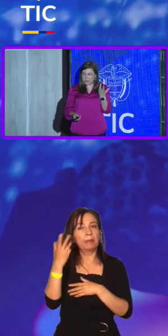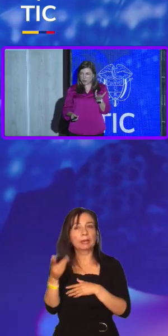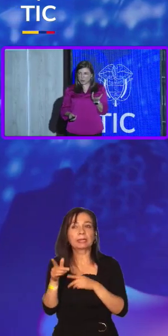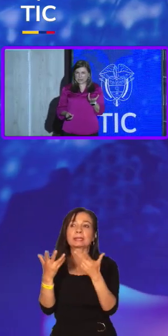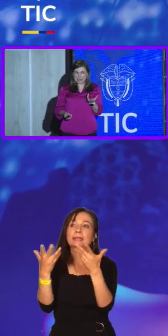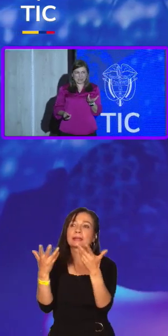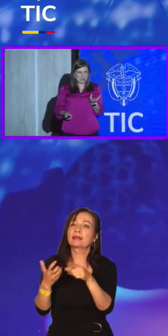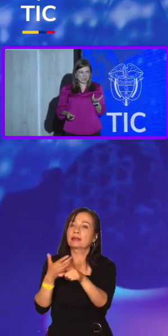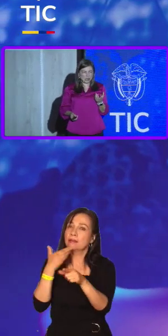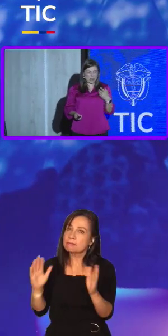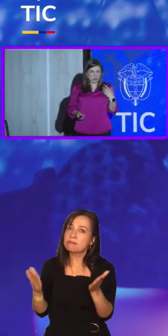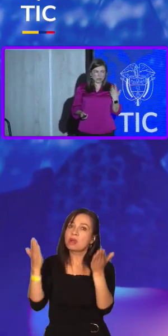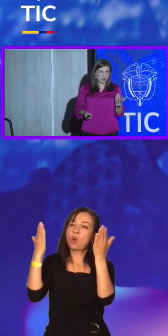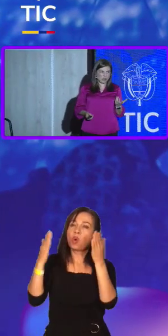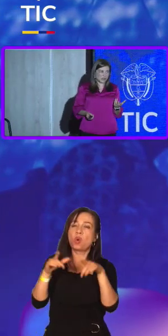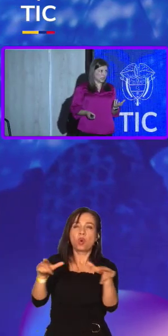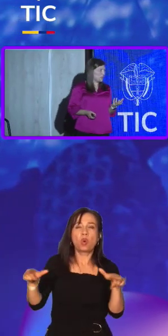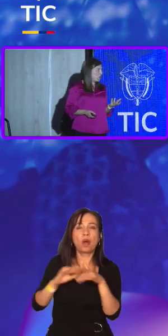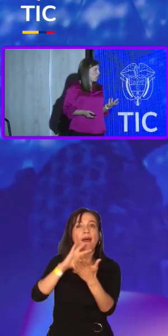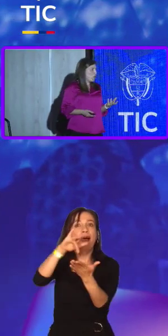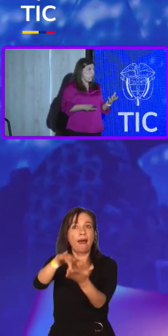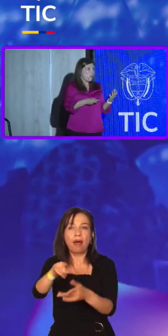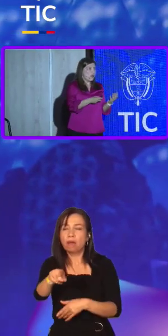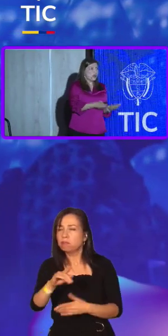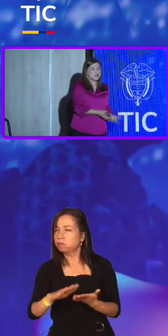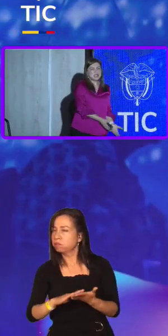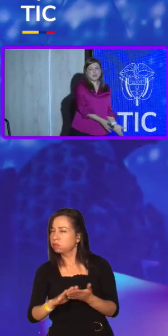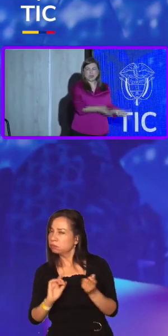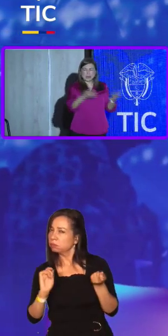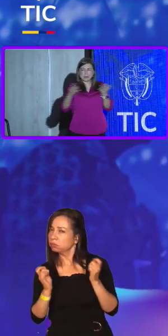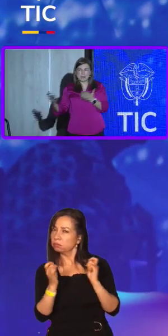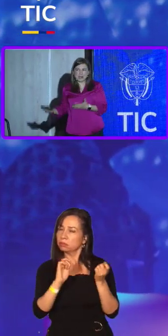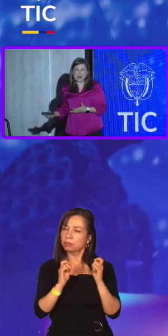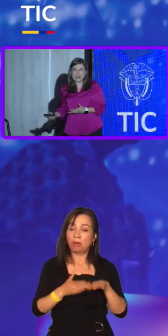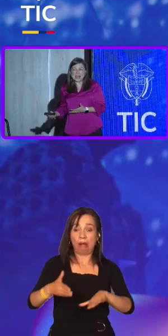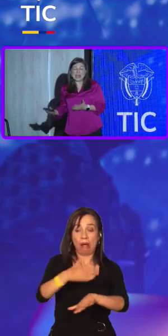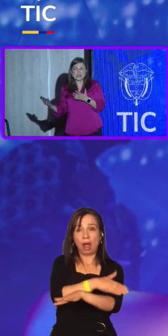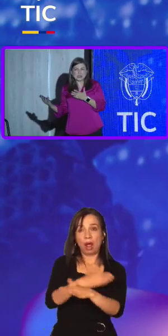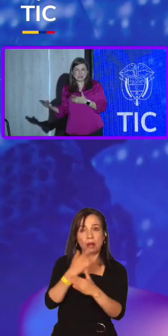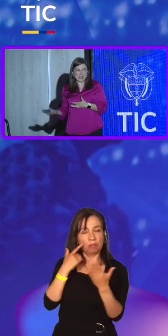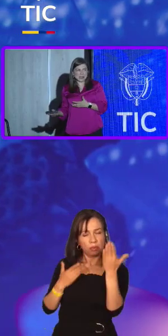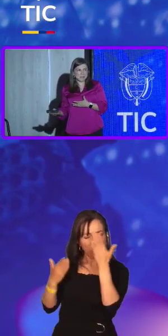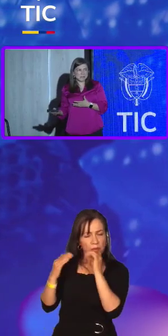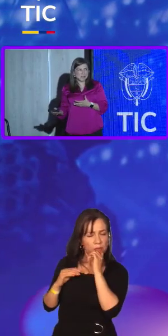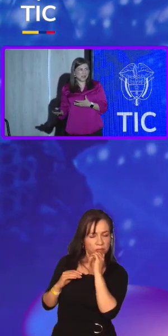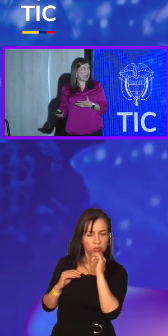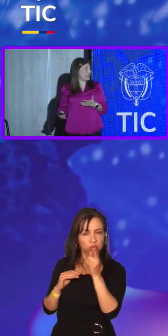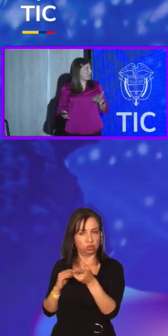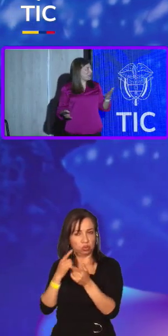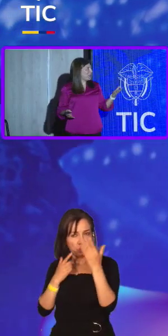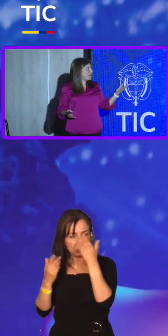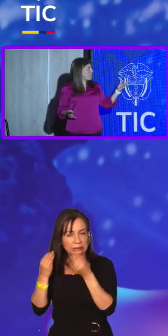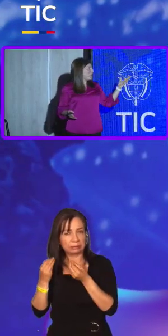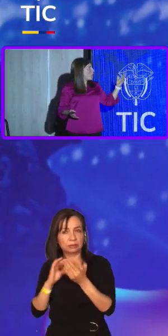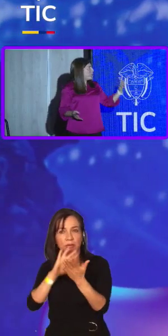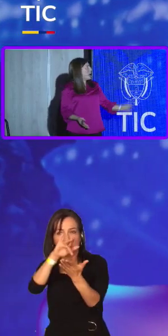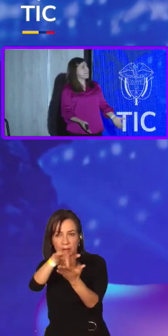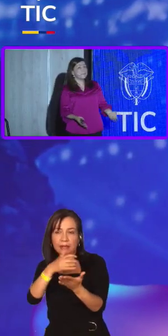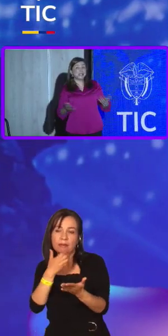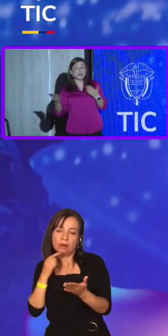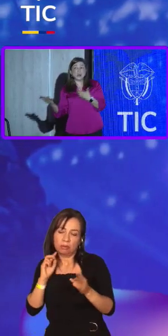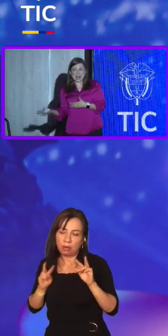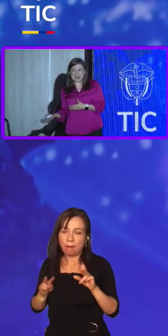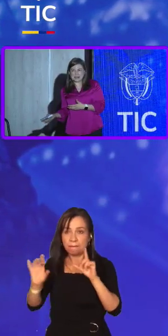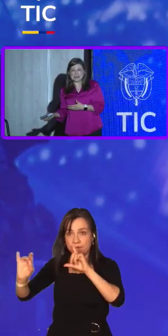pensar si quiero hacer mejoras en el destino, alguna modificación, puedo simular primero qué sucede en